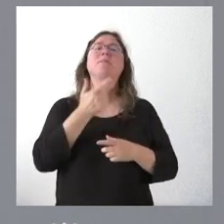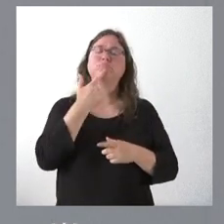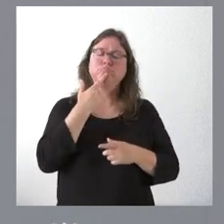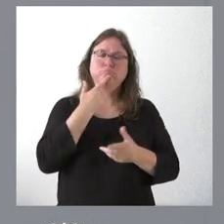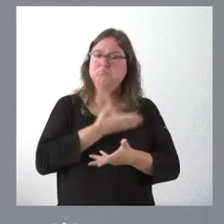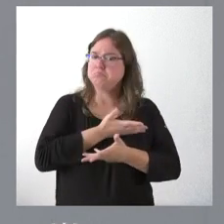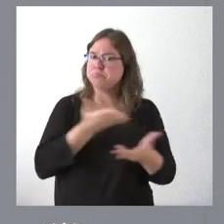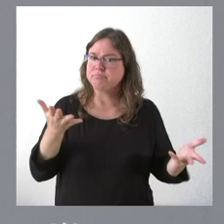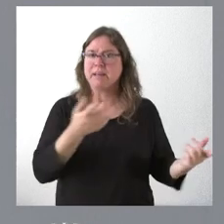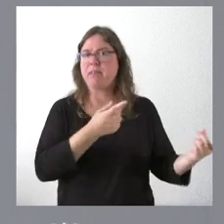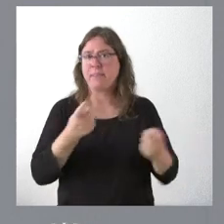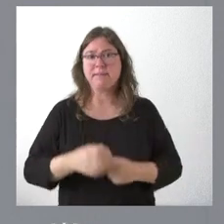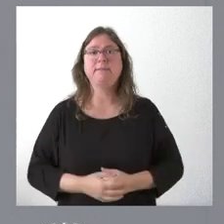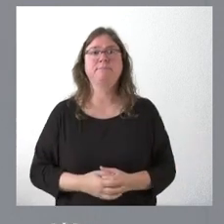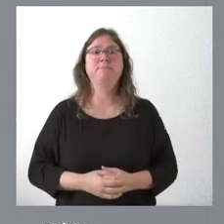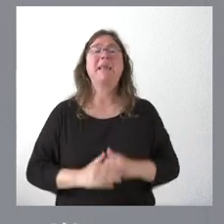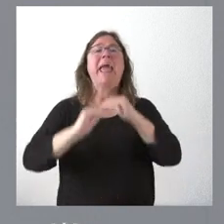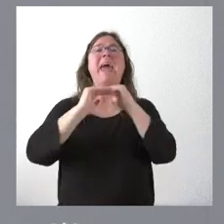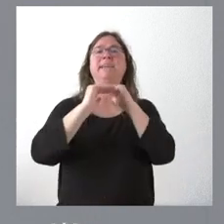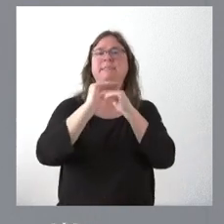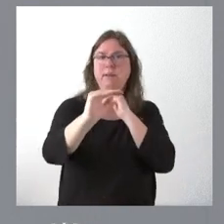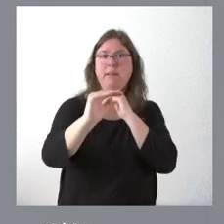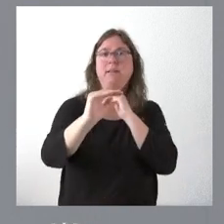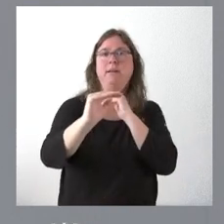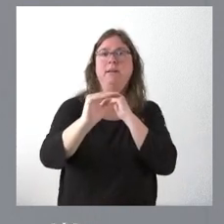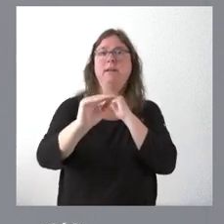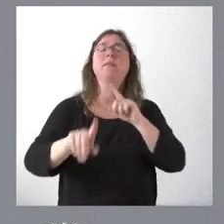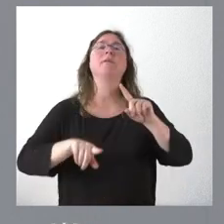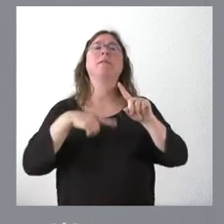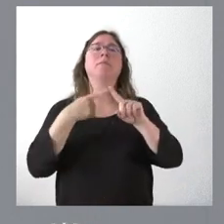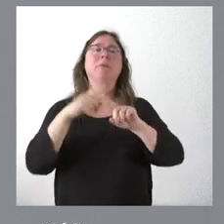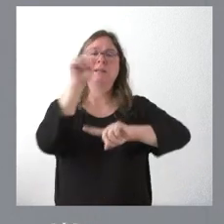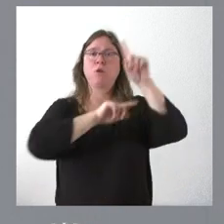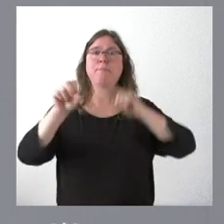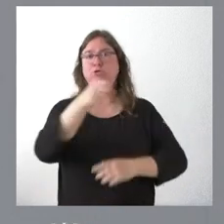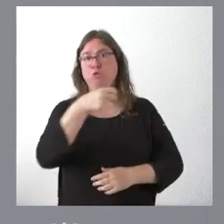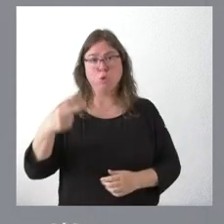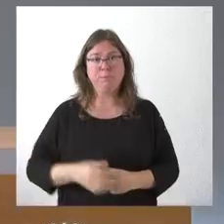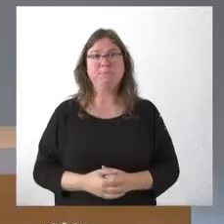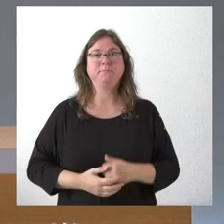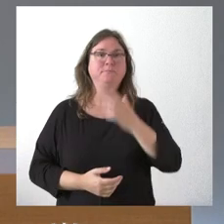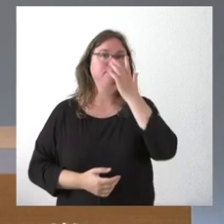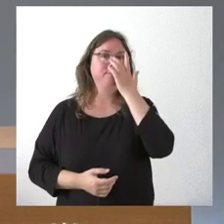para todo esto que les hemos dicho, la estabilidad y la resolución de los problemas de la gente.